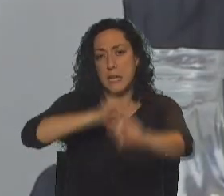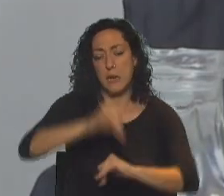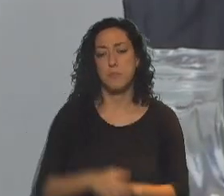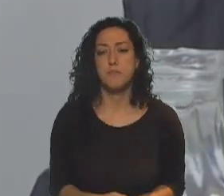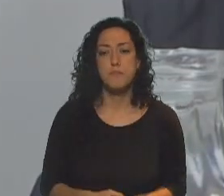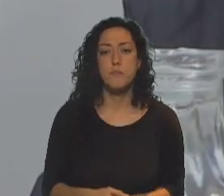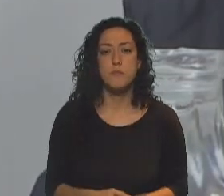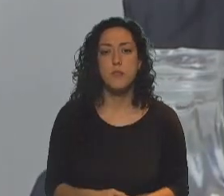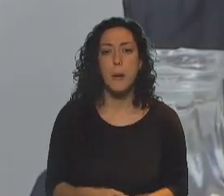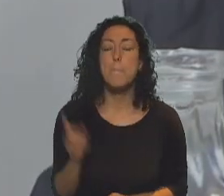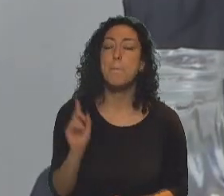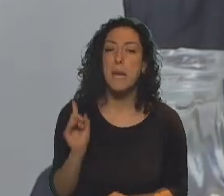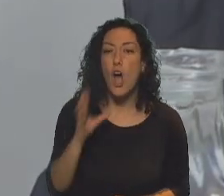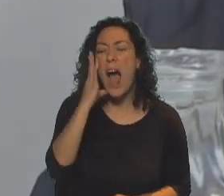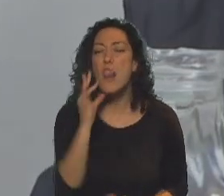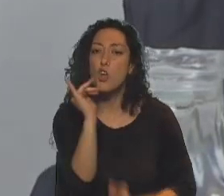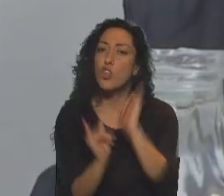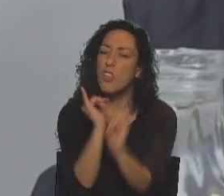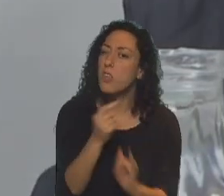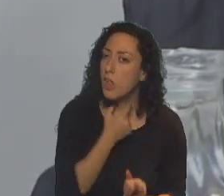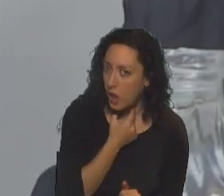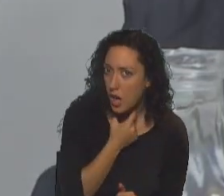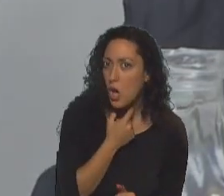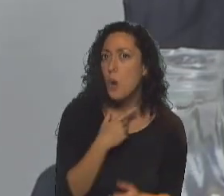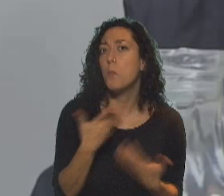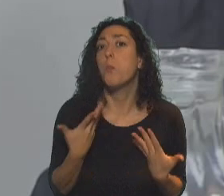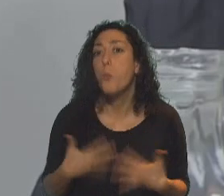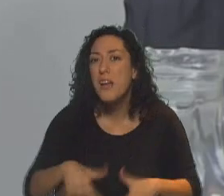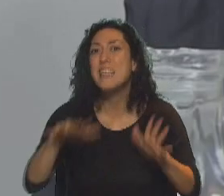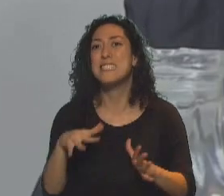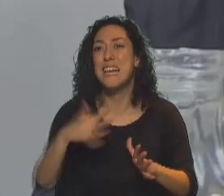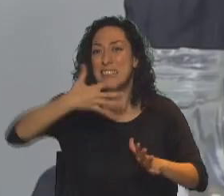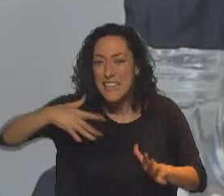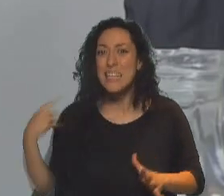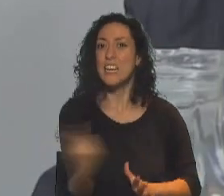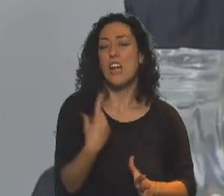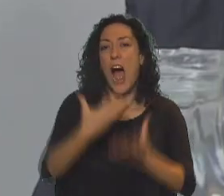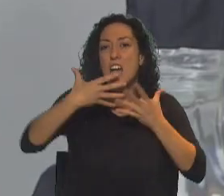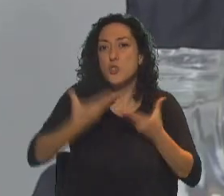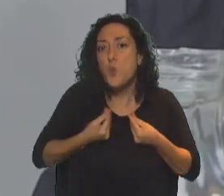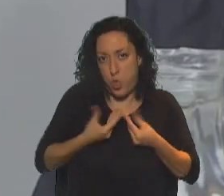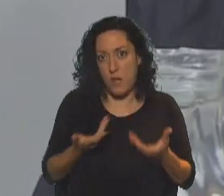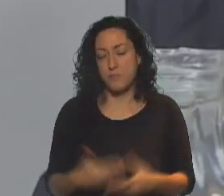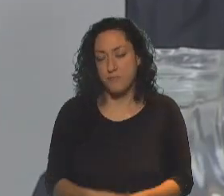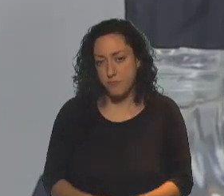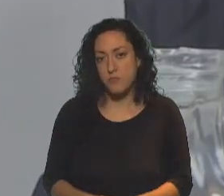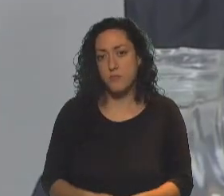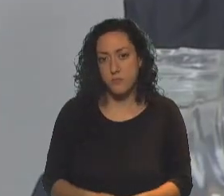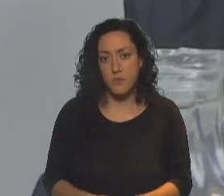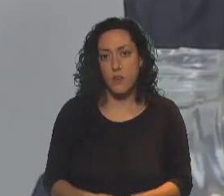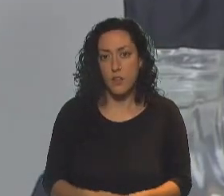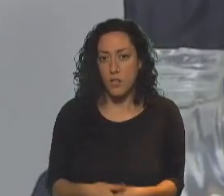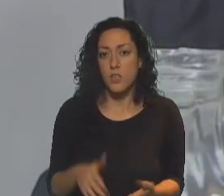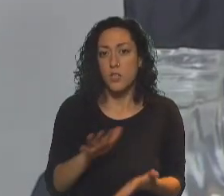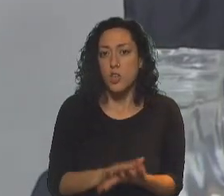quiero contarles algo porque es una cosa que puede ayudarnos a entender el problema que en cierta medida